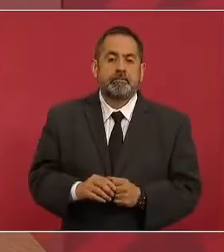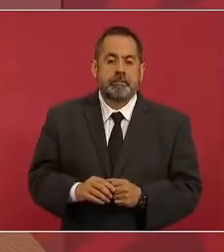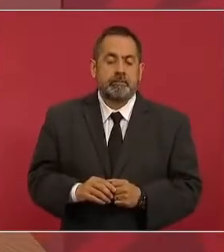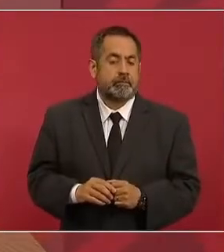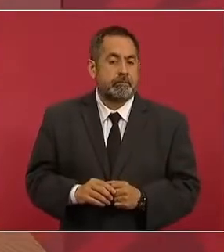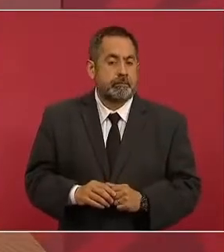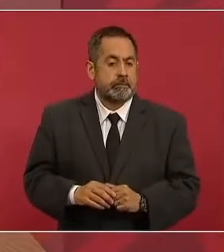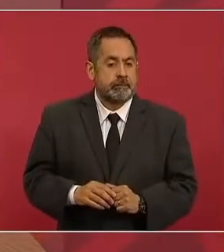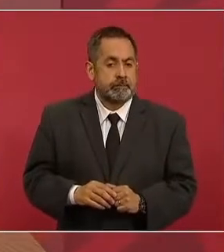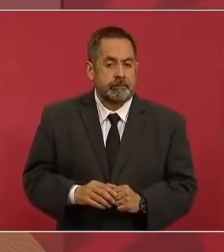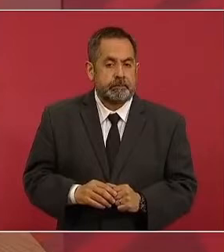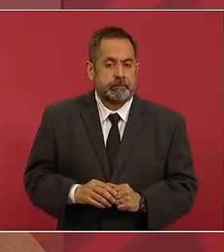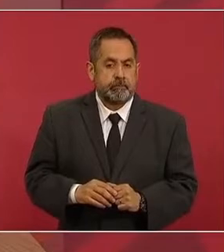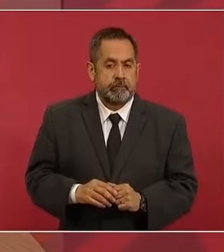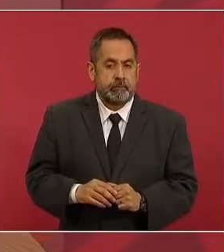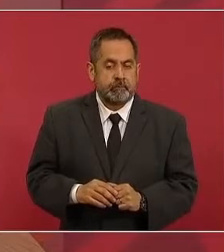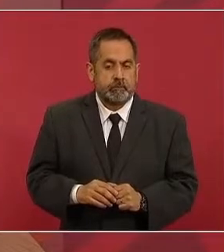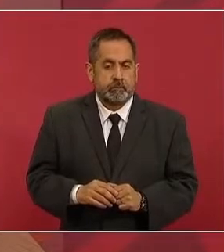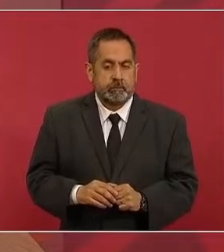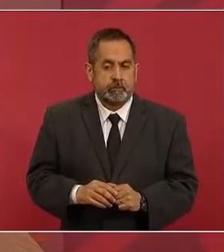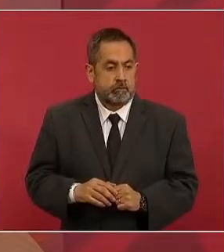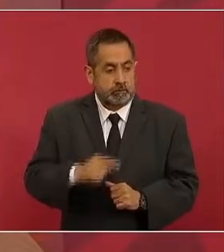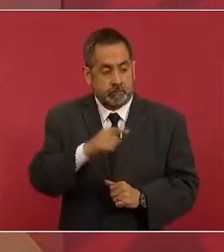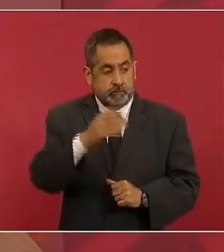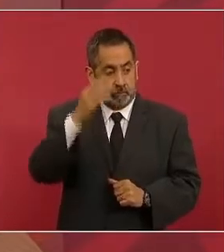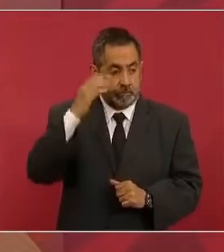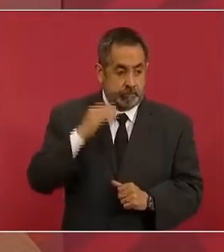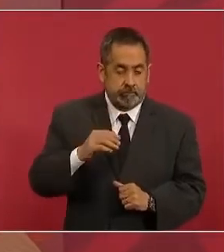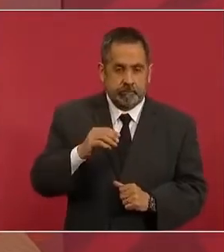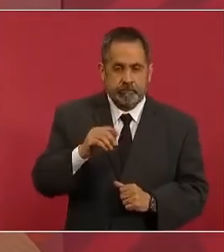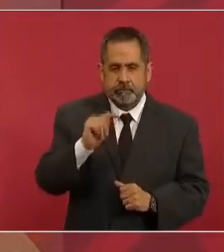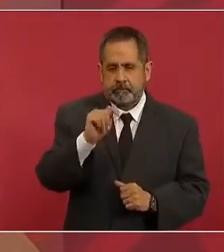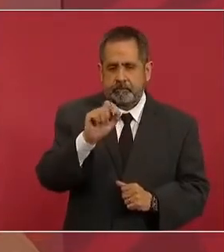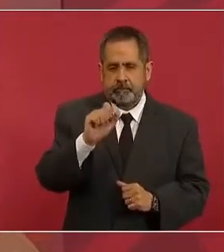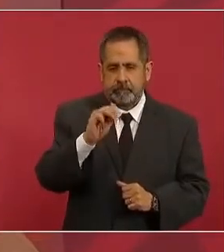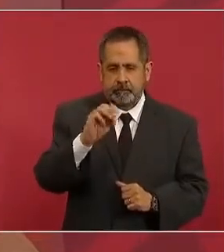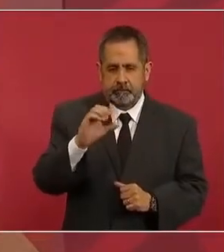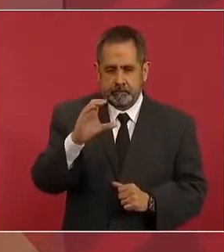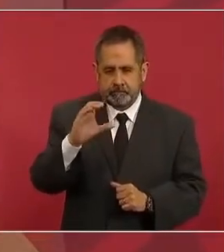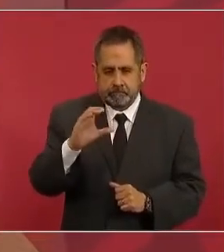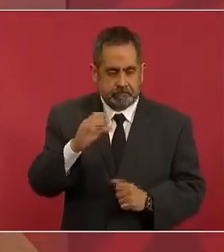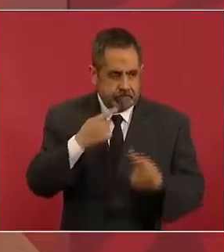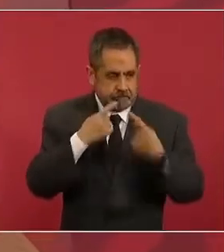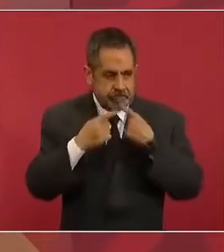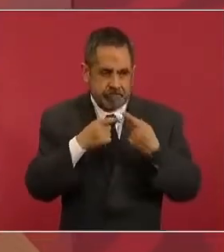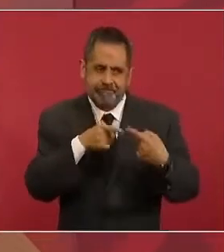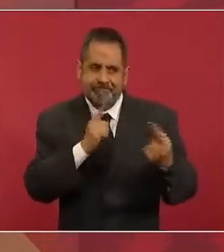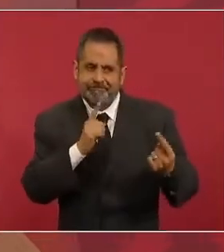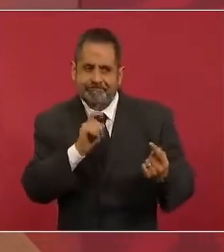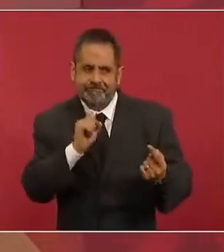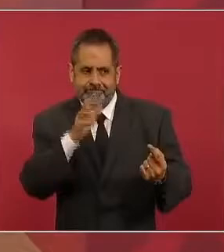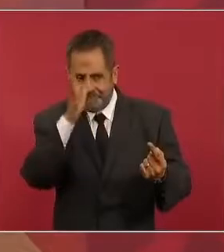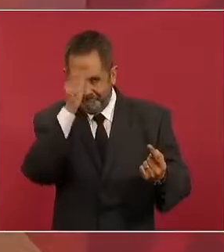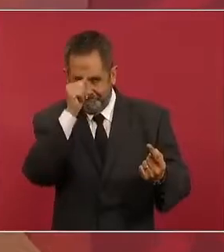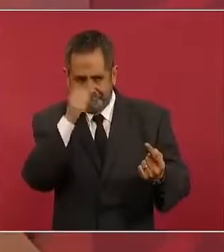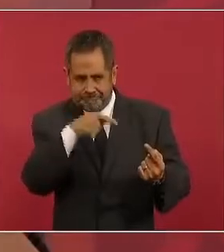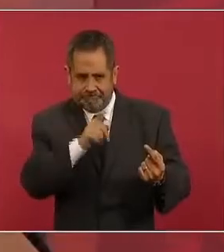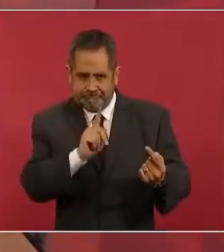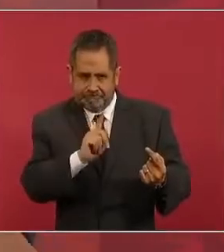cuando se negoció el tratado tuvimos una diferencia